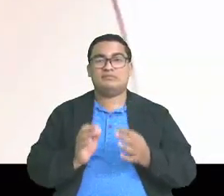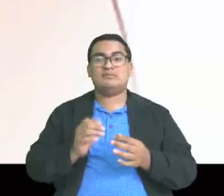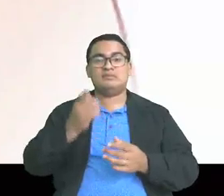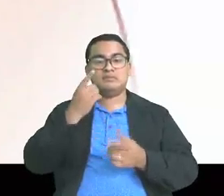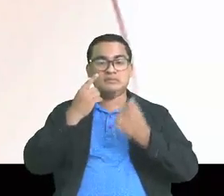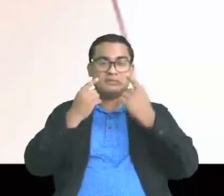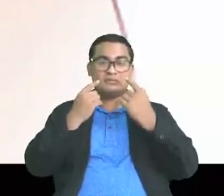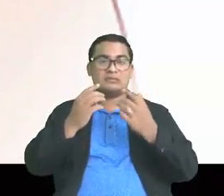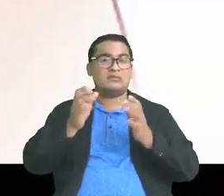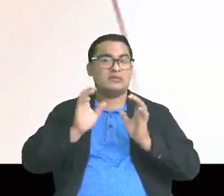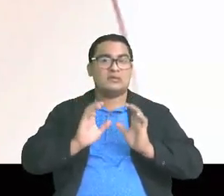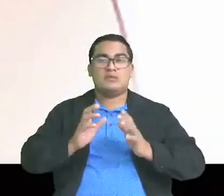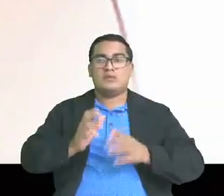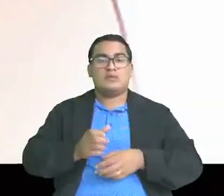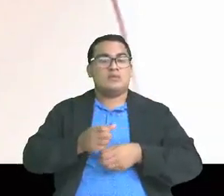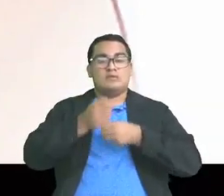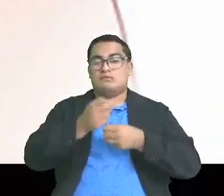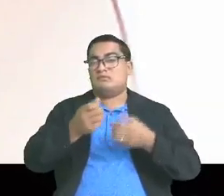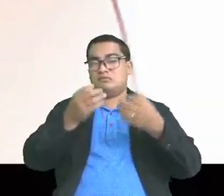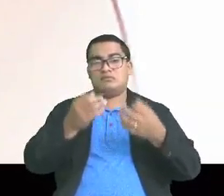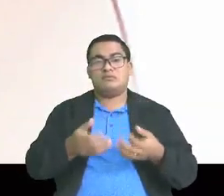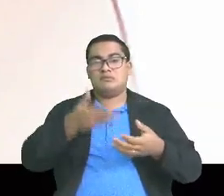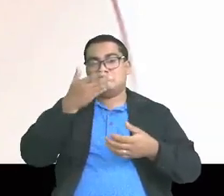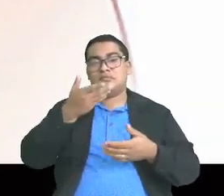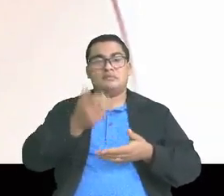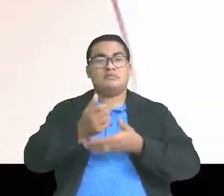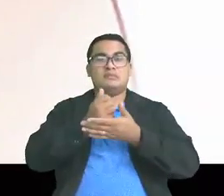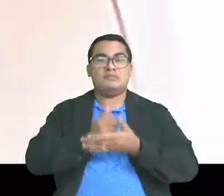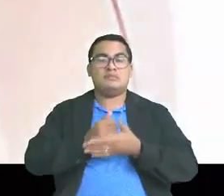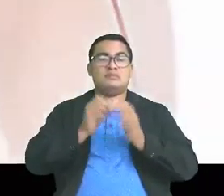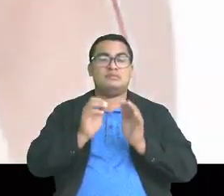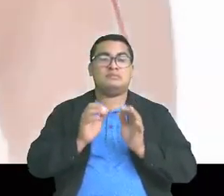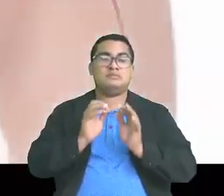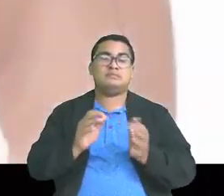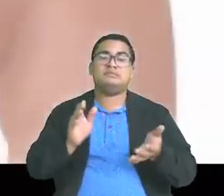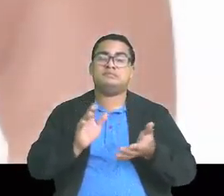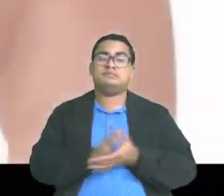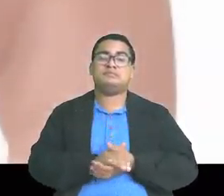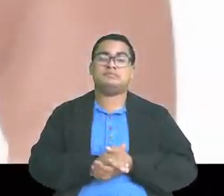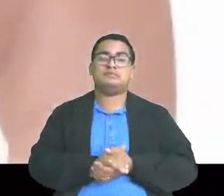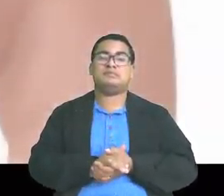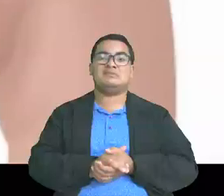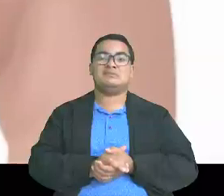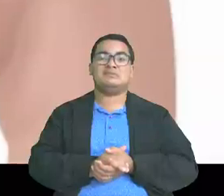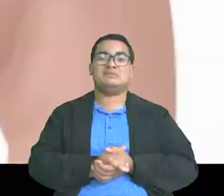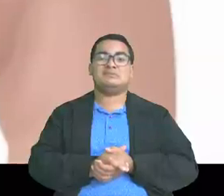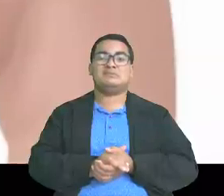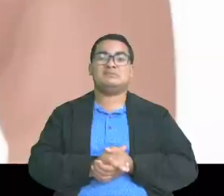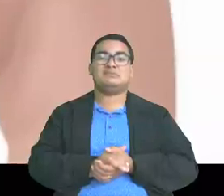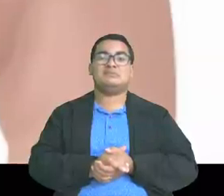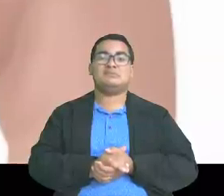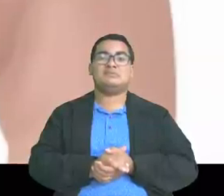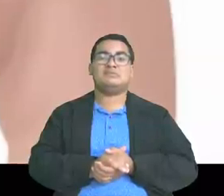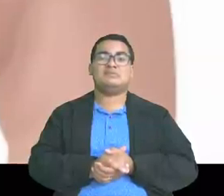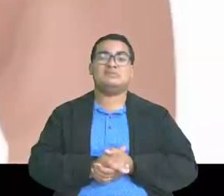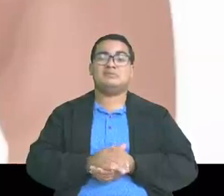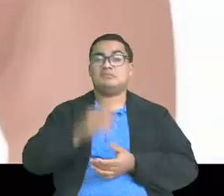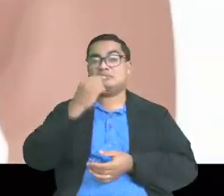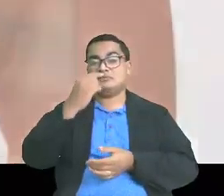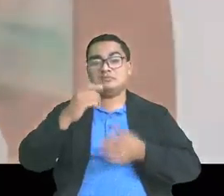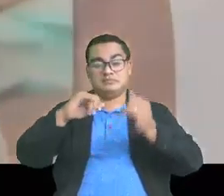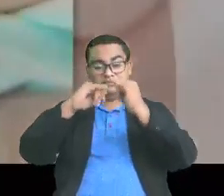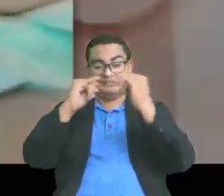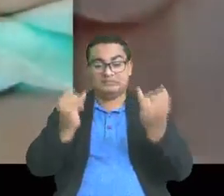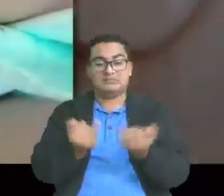la contractura muscular, hasta el mismo respirar nos ayuda, porque los músculos ayudan a cerrar ese defecto. Y hay estudios internacionales